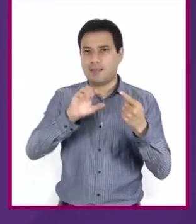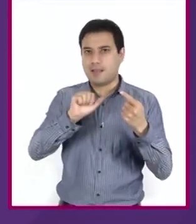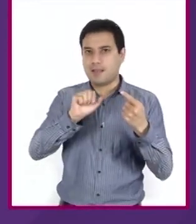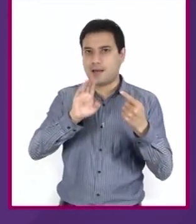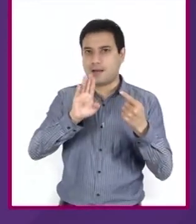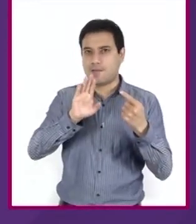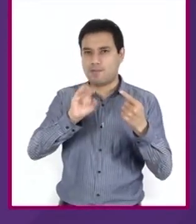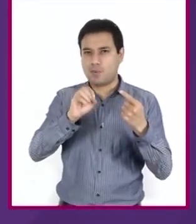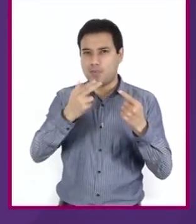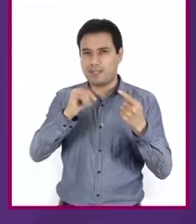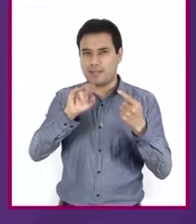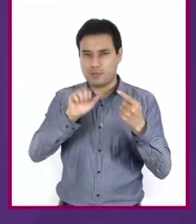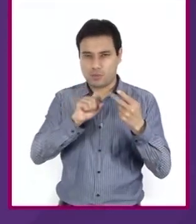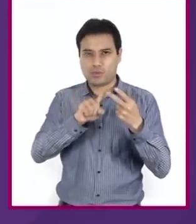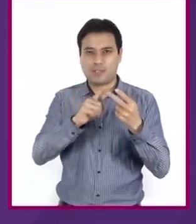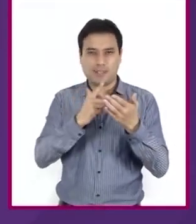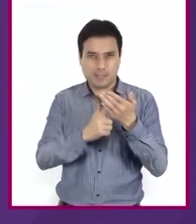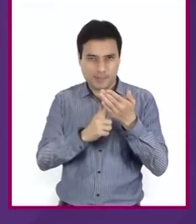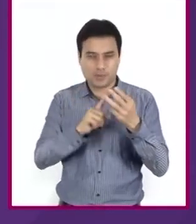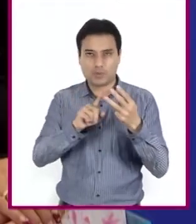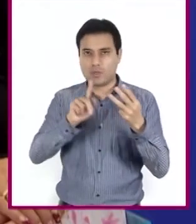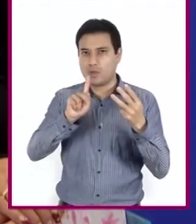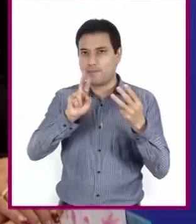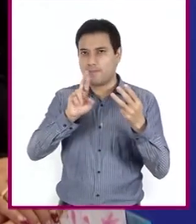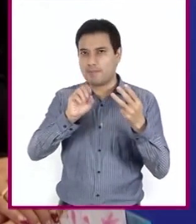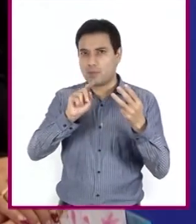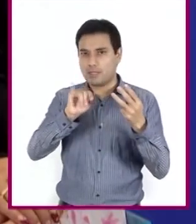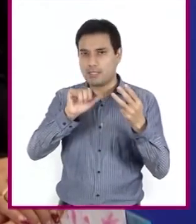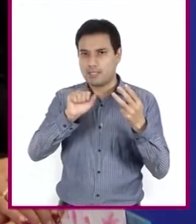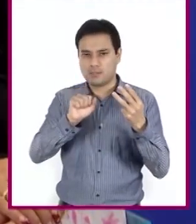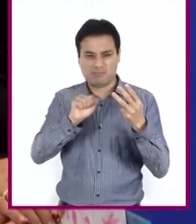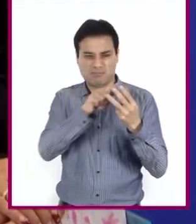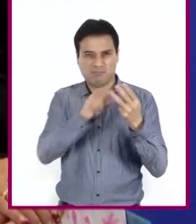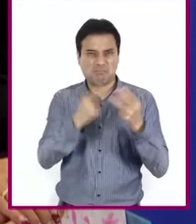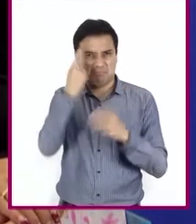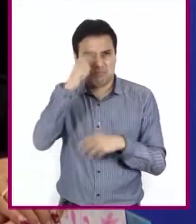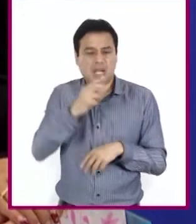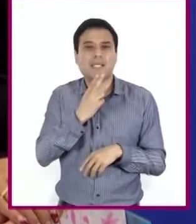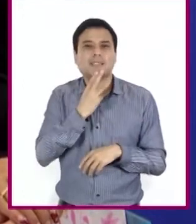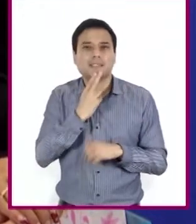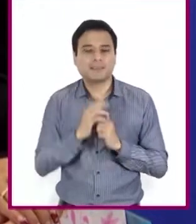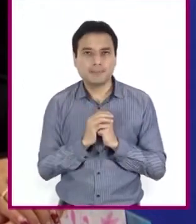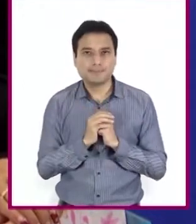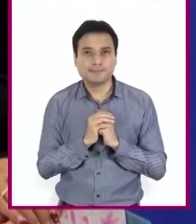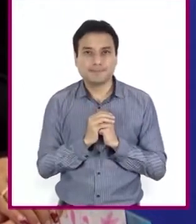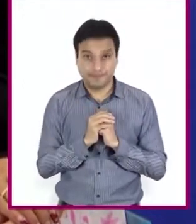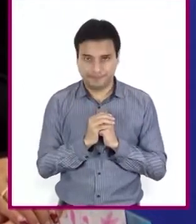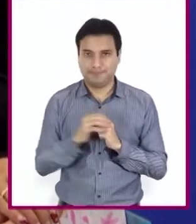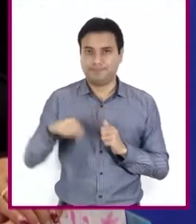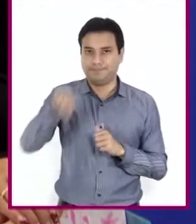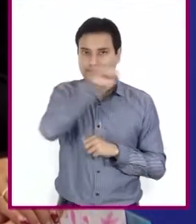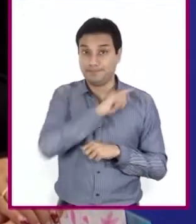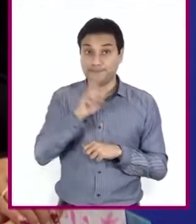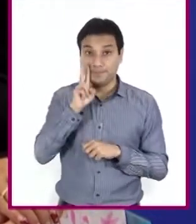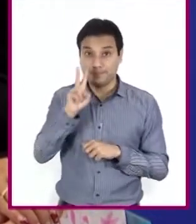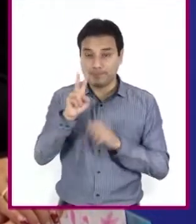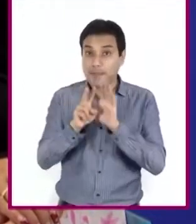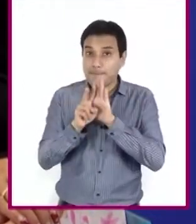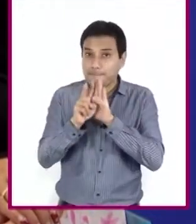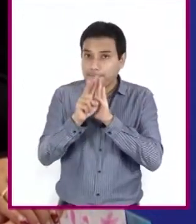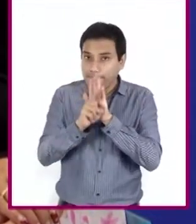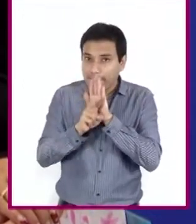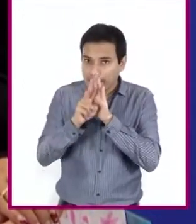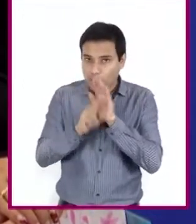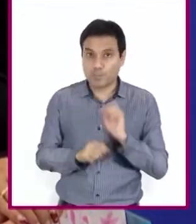lípidos y proteínas? Observemos con atención el siguiente video, en el que